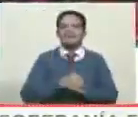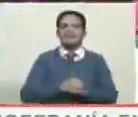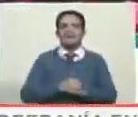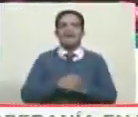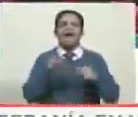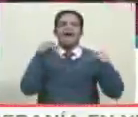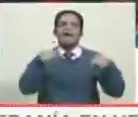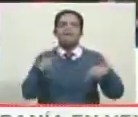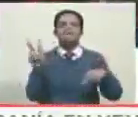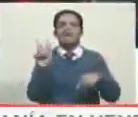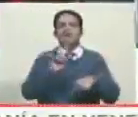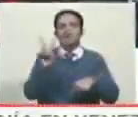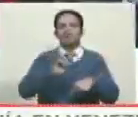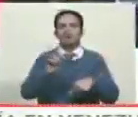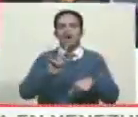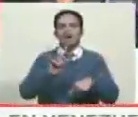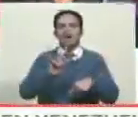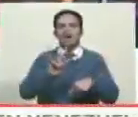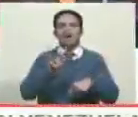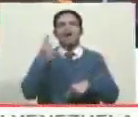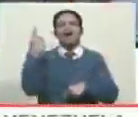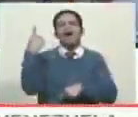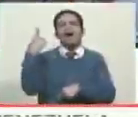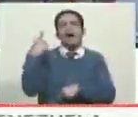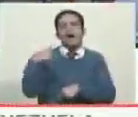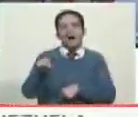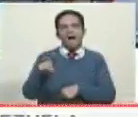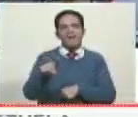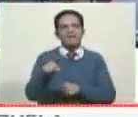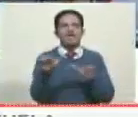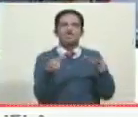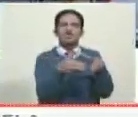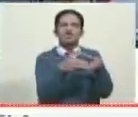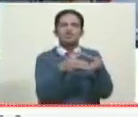en venezuela yo esperando células de hezbollah